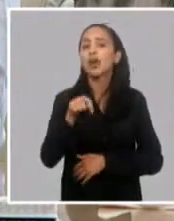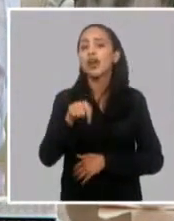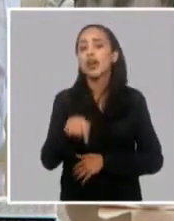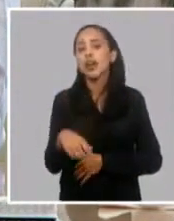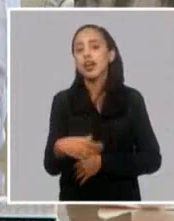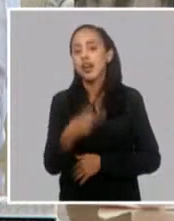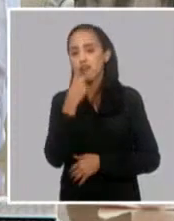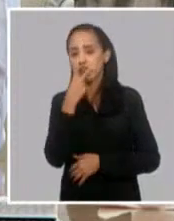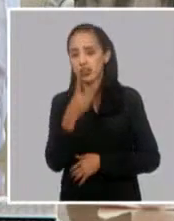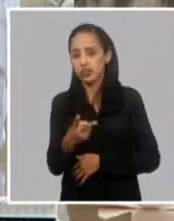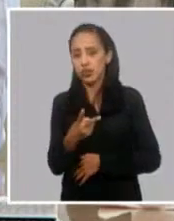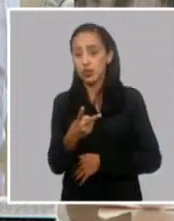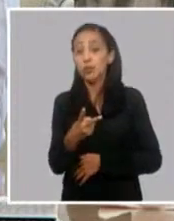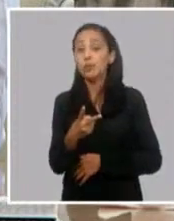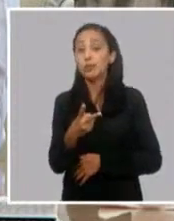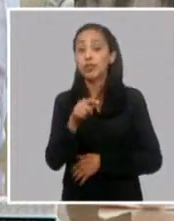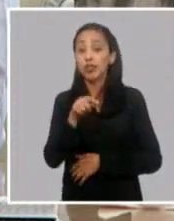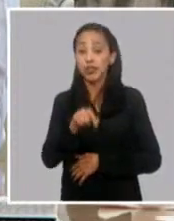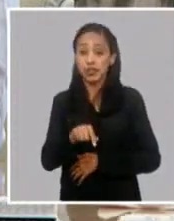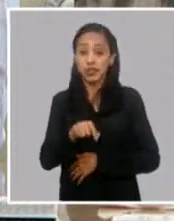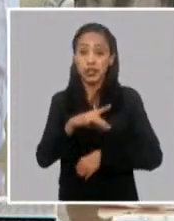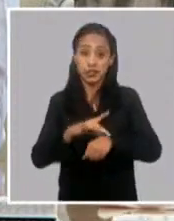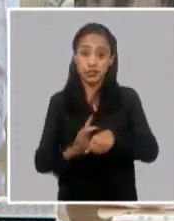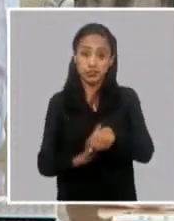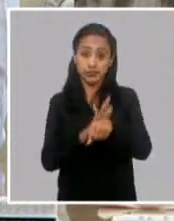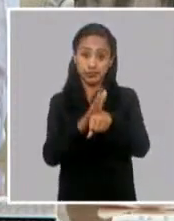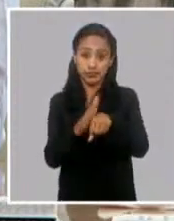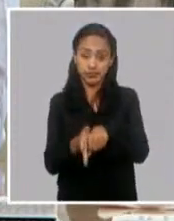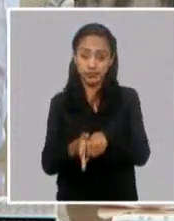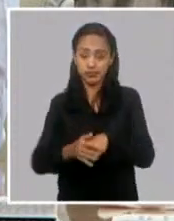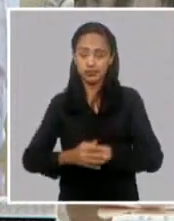en el enfrentamiento exitoso